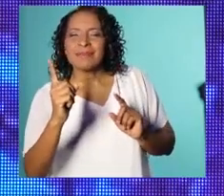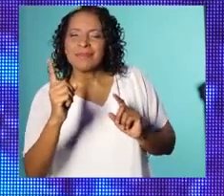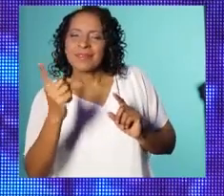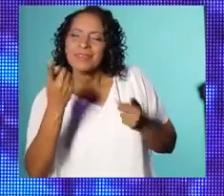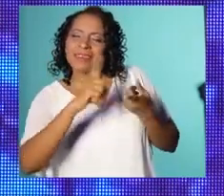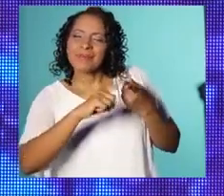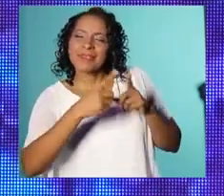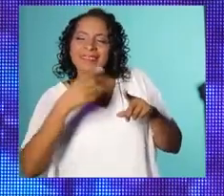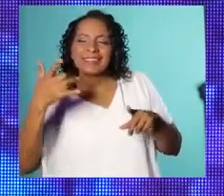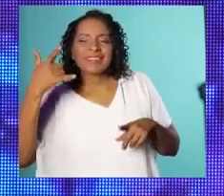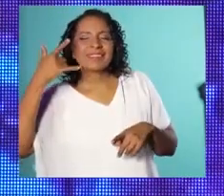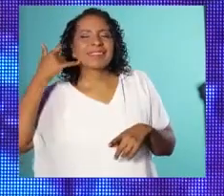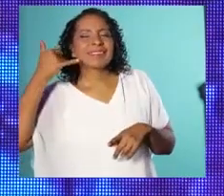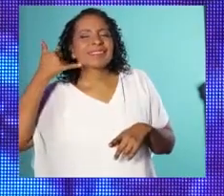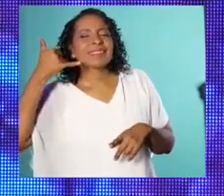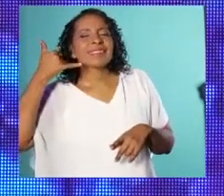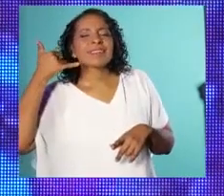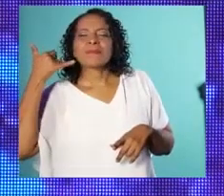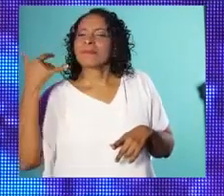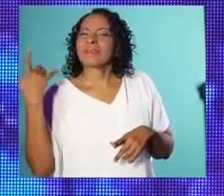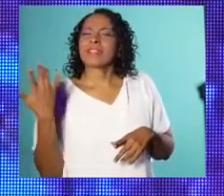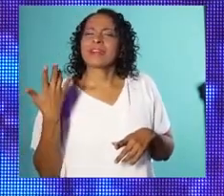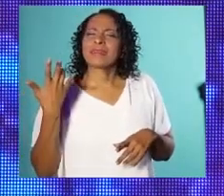alguien con el que estamos peleados, que encontramos perdón.